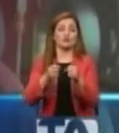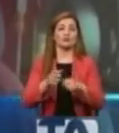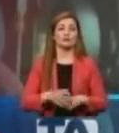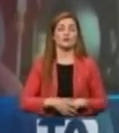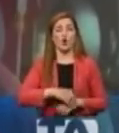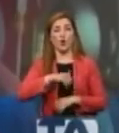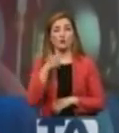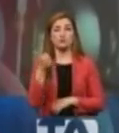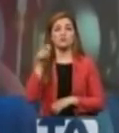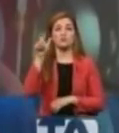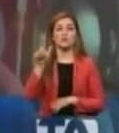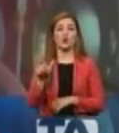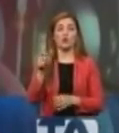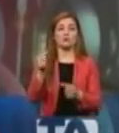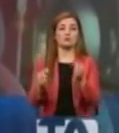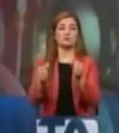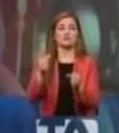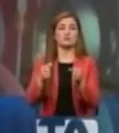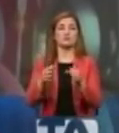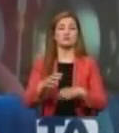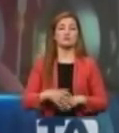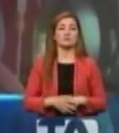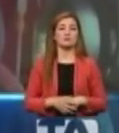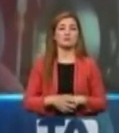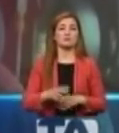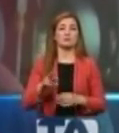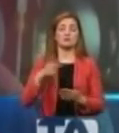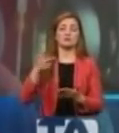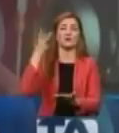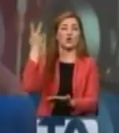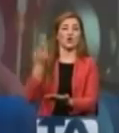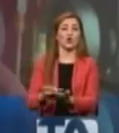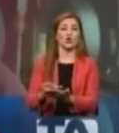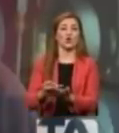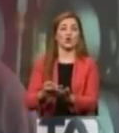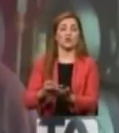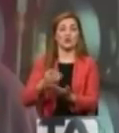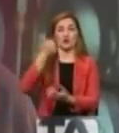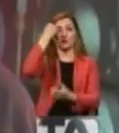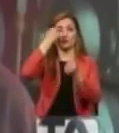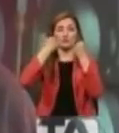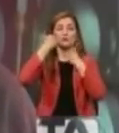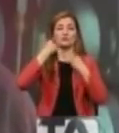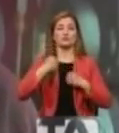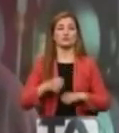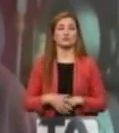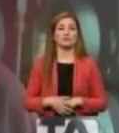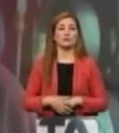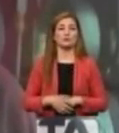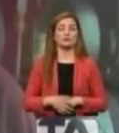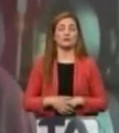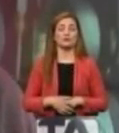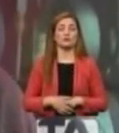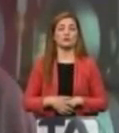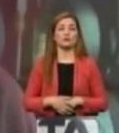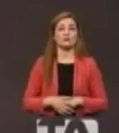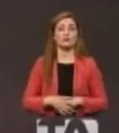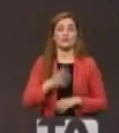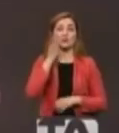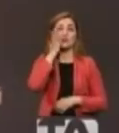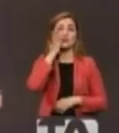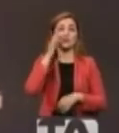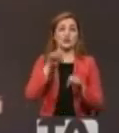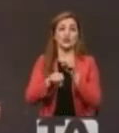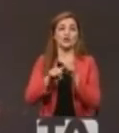otra persona parece que era el conductor, fue la que salió disparada y presentaba lo que es golpes y lo que es daños en la parte de la cara.